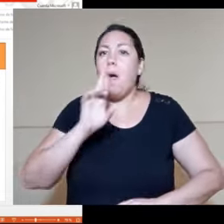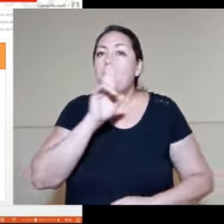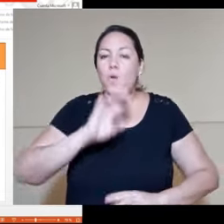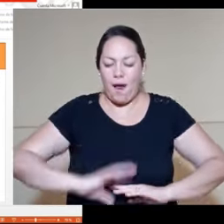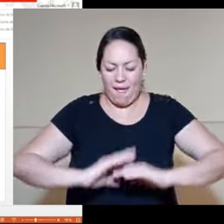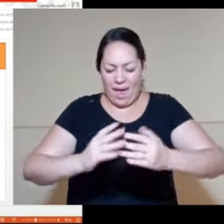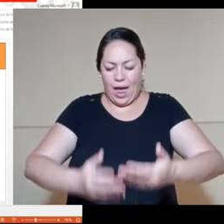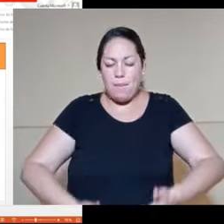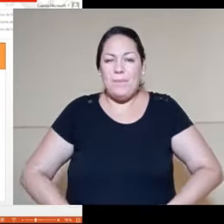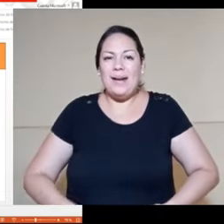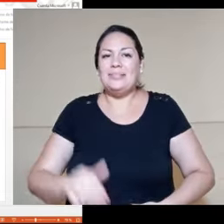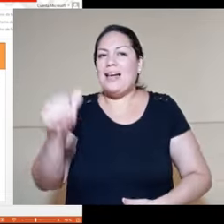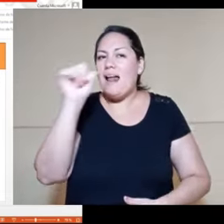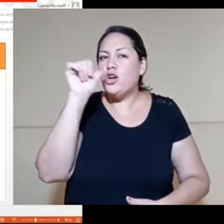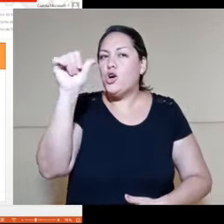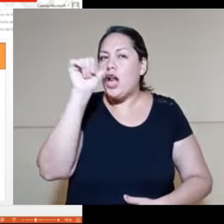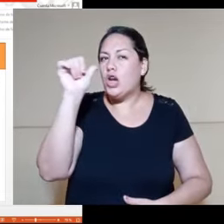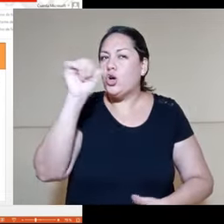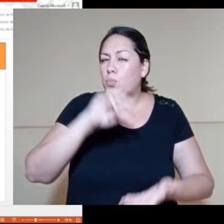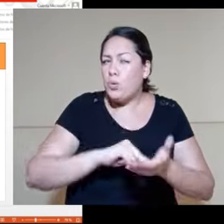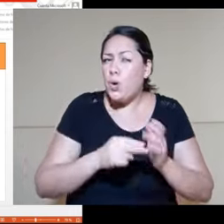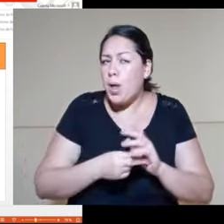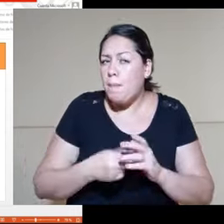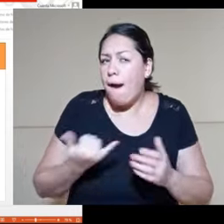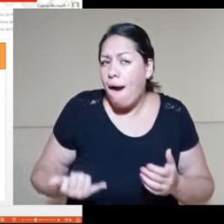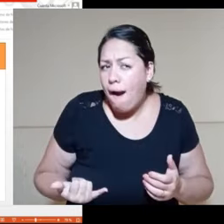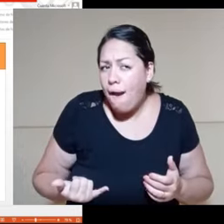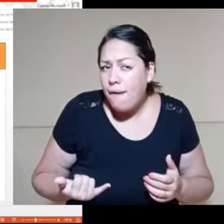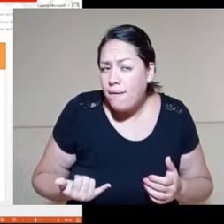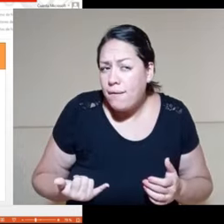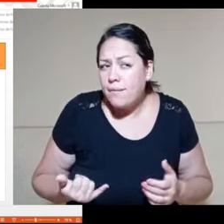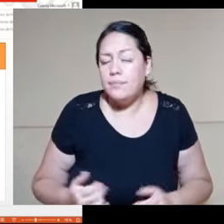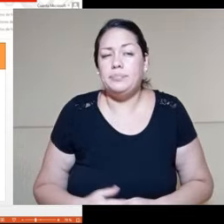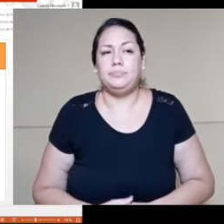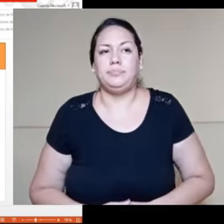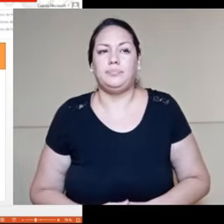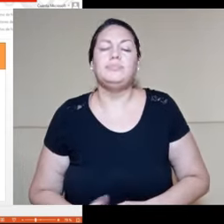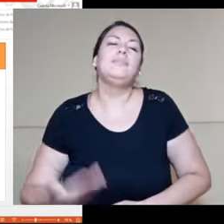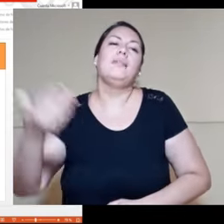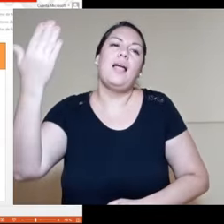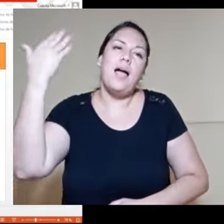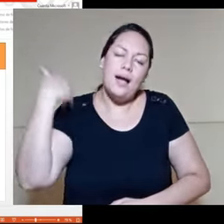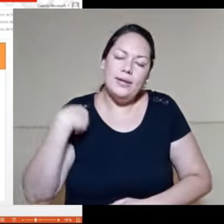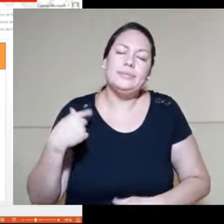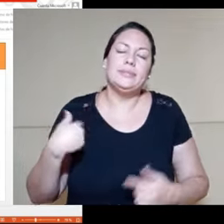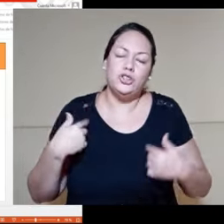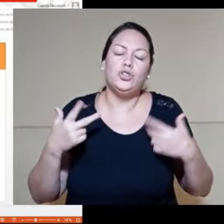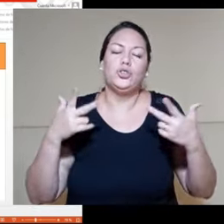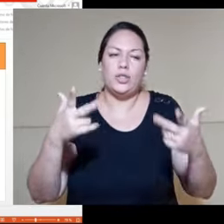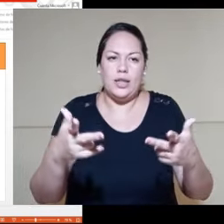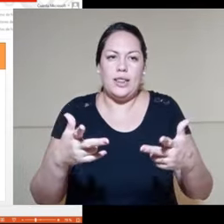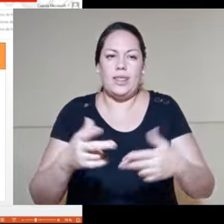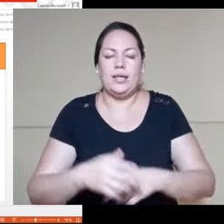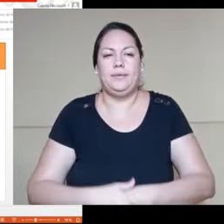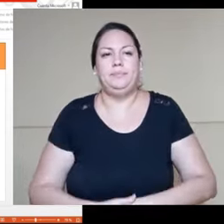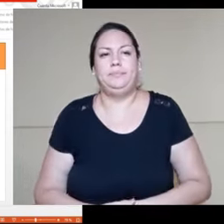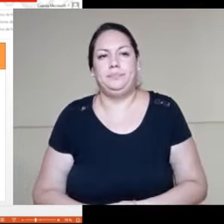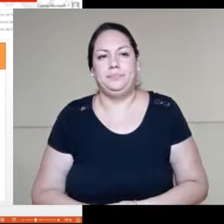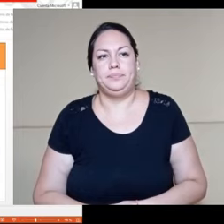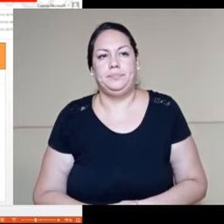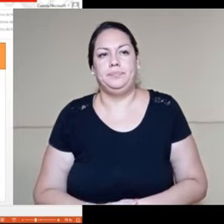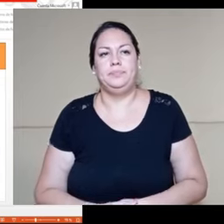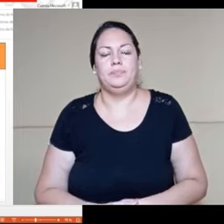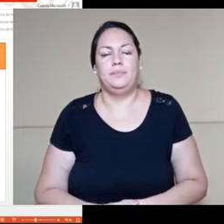pregunta si las embarazadas que consumen alcohol se produce algo así en el bebé. Recuerden que, como han estado viendo, lo hemos